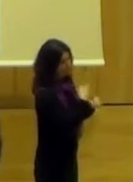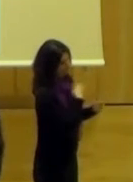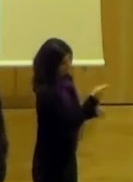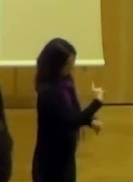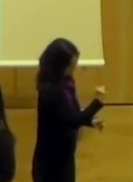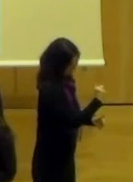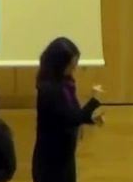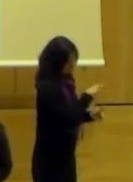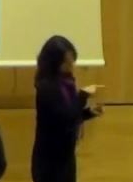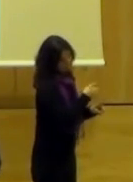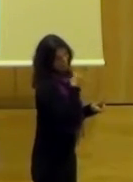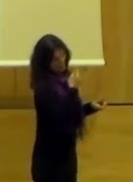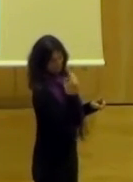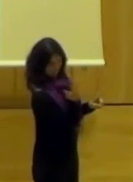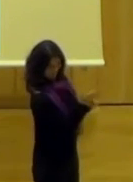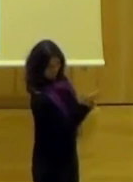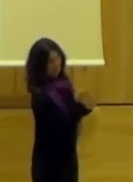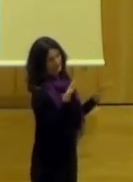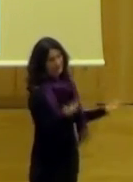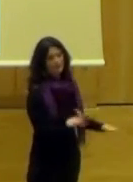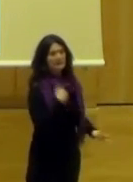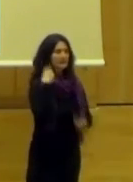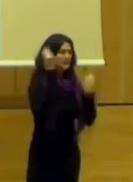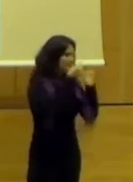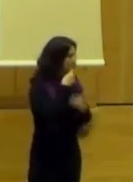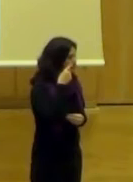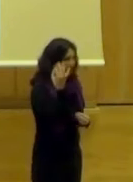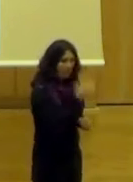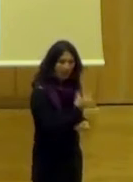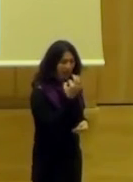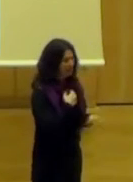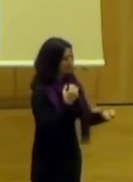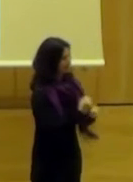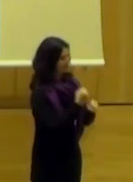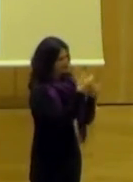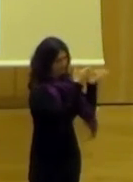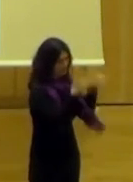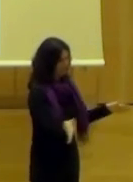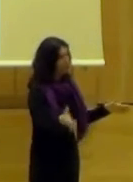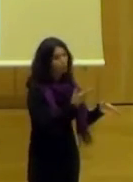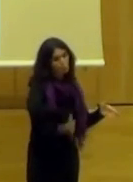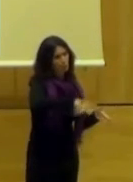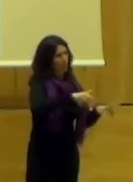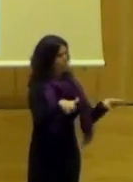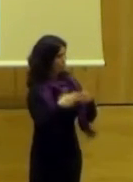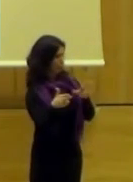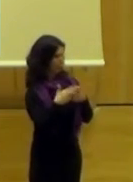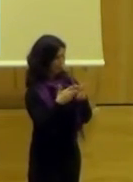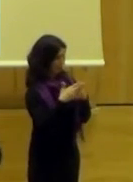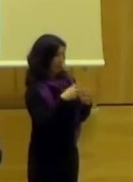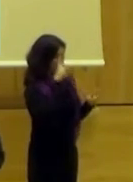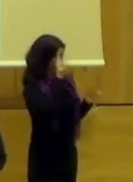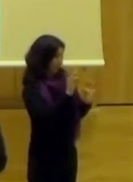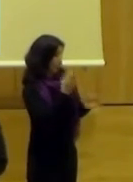autóctona. No obstante, vemos que es necesario, es urgente que empecemos a trabajar con el común de la ciudadanía, uno